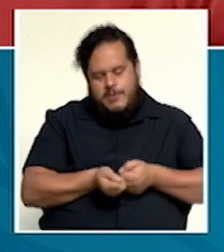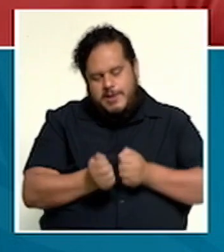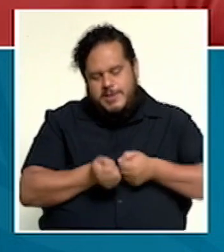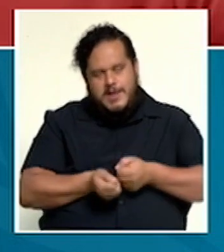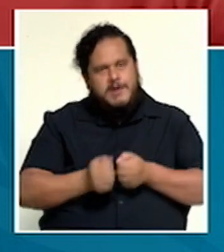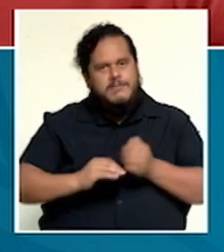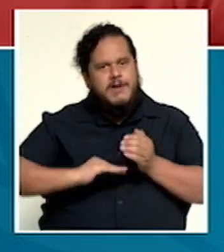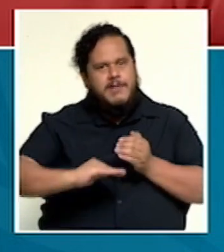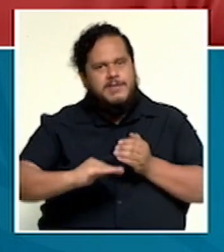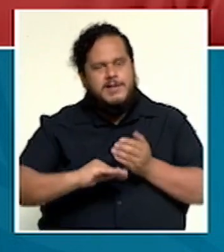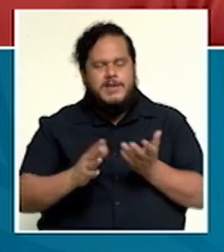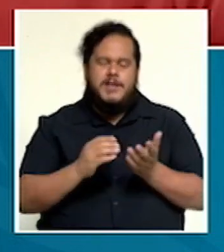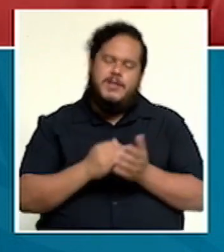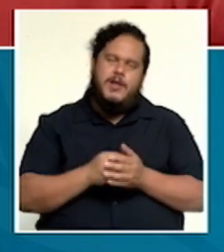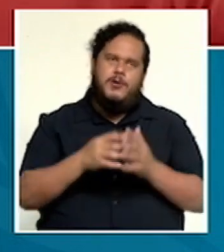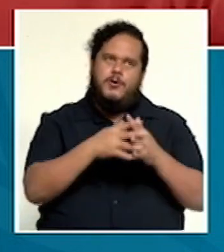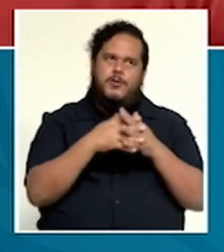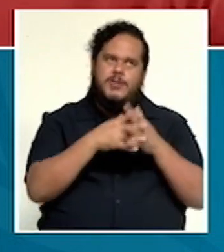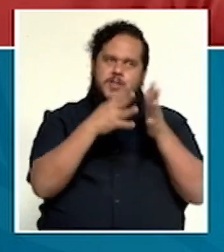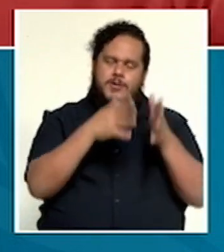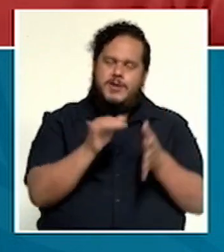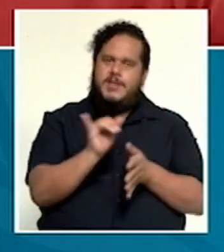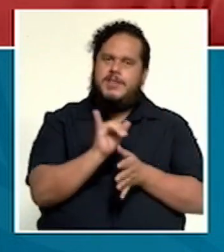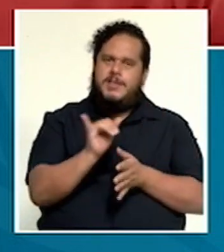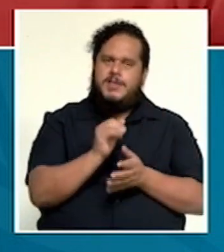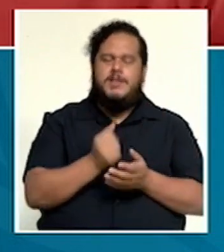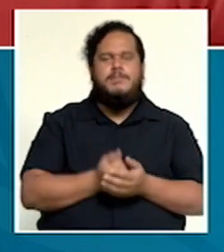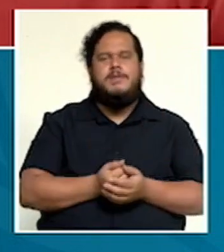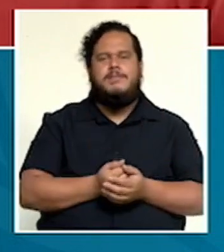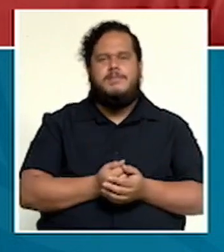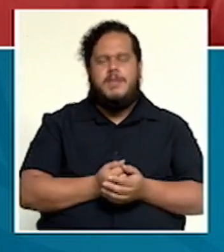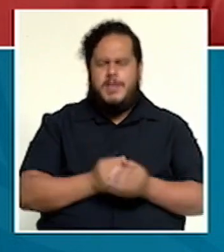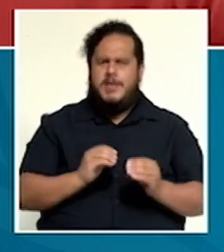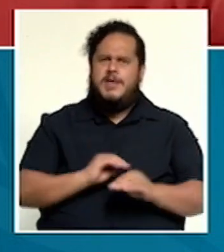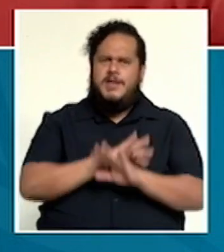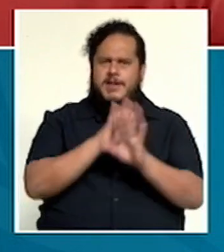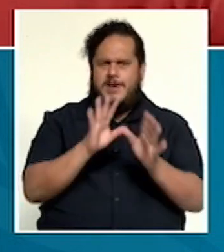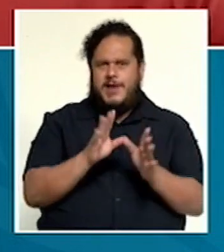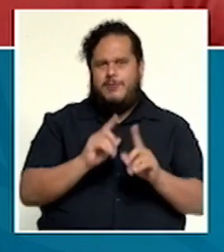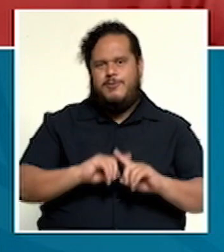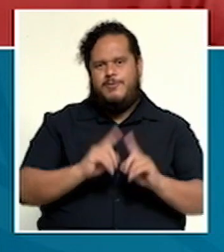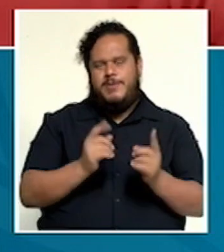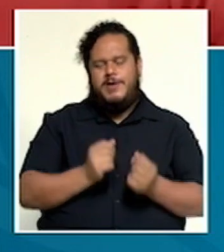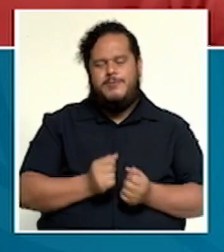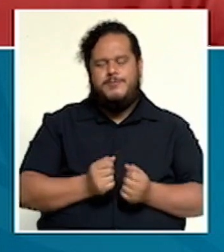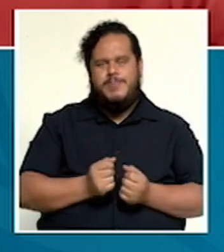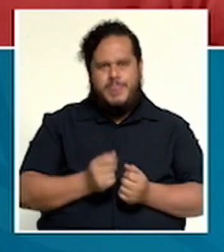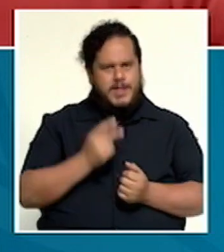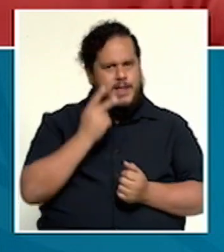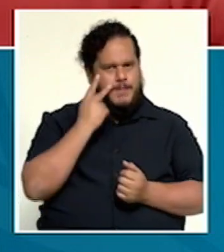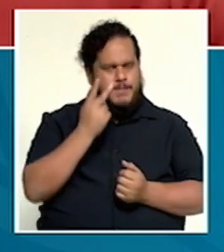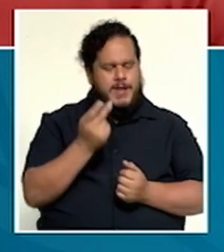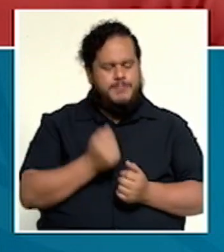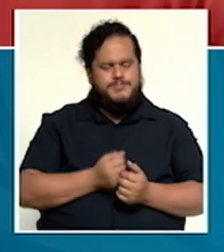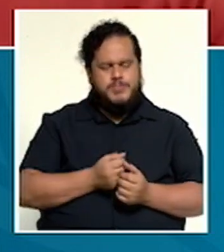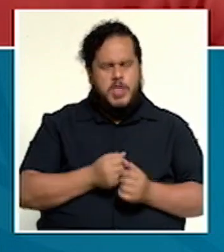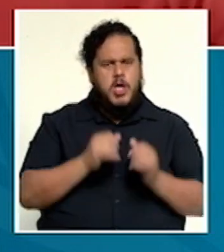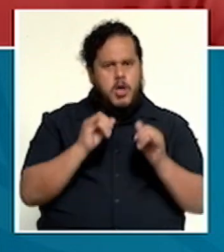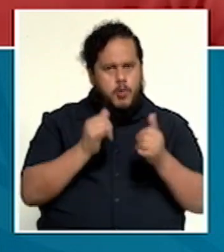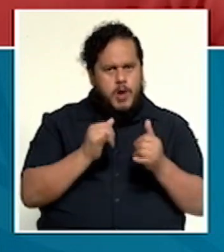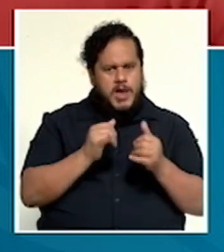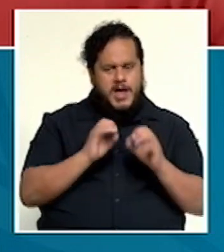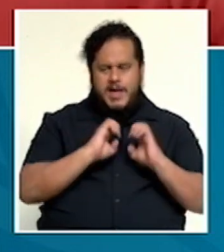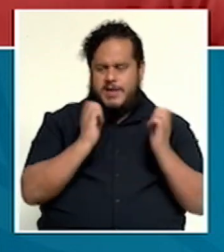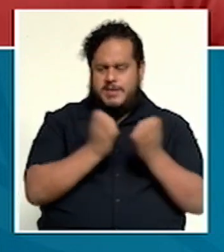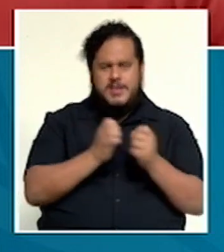estadio, los estadounidenses también. Claro, pero vea que juegan a estadio